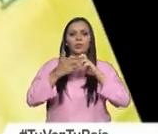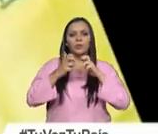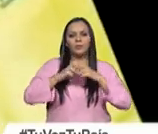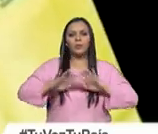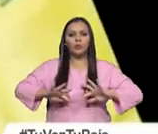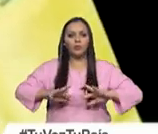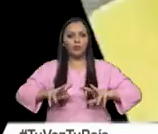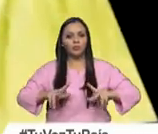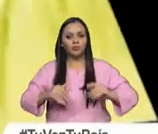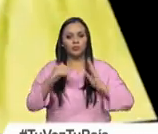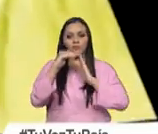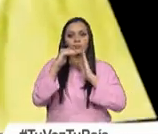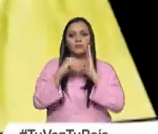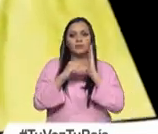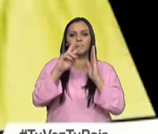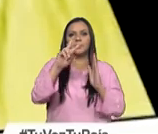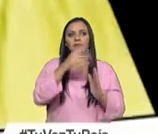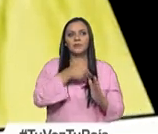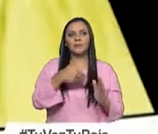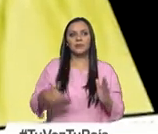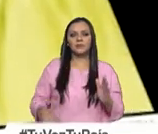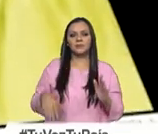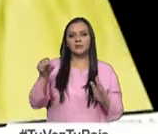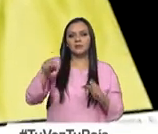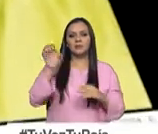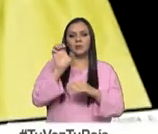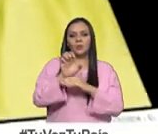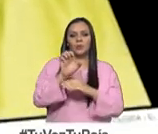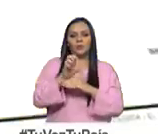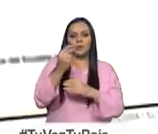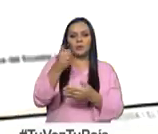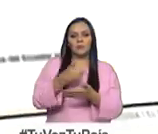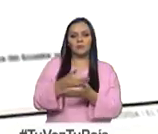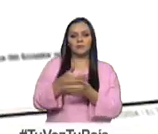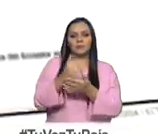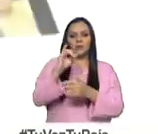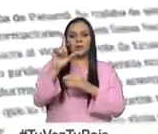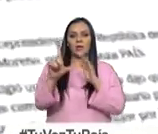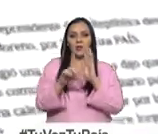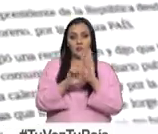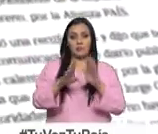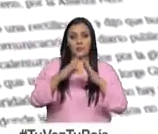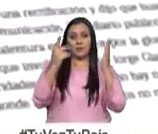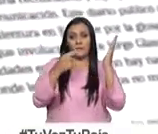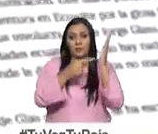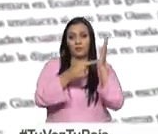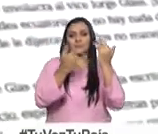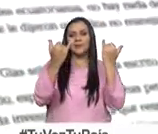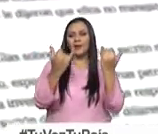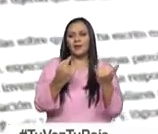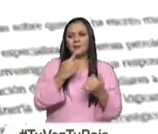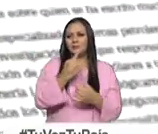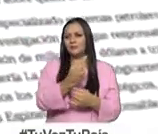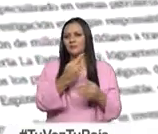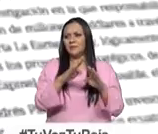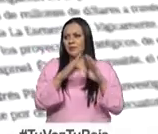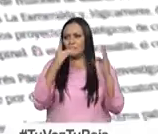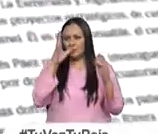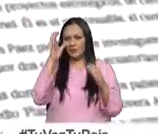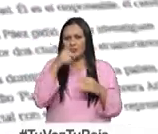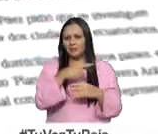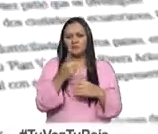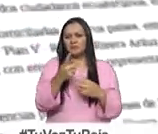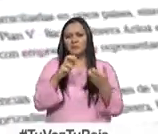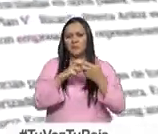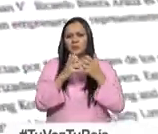que involucraría al vicepresidente Jorge Glass con cuentas offshore en esa nación centroamericana. Incluso se afirmó